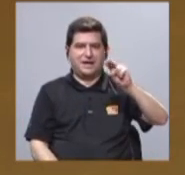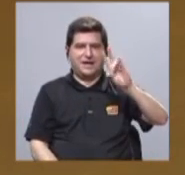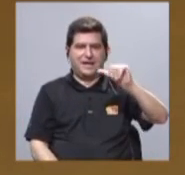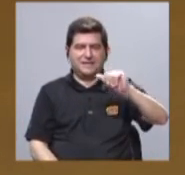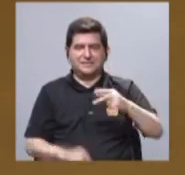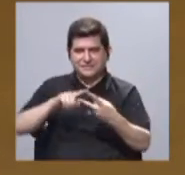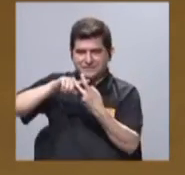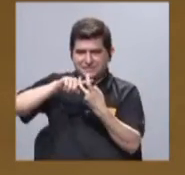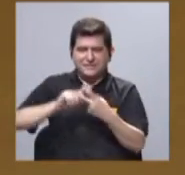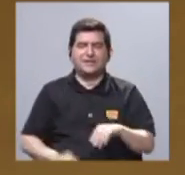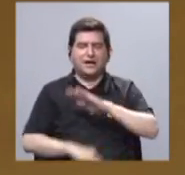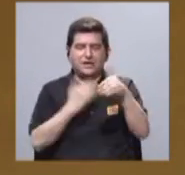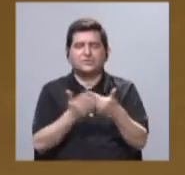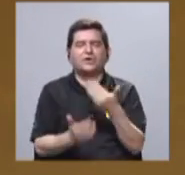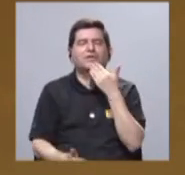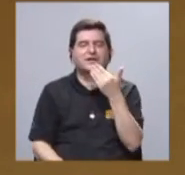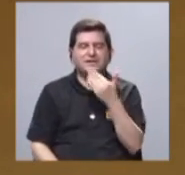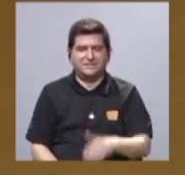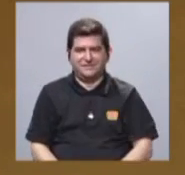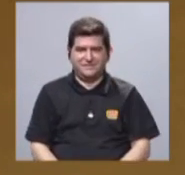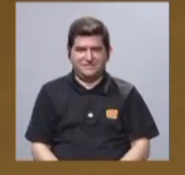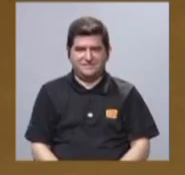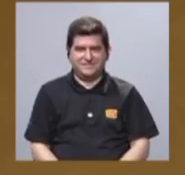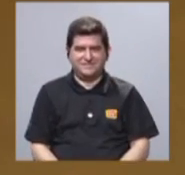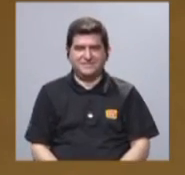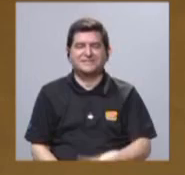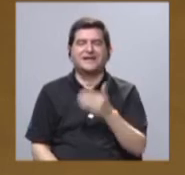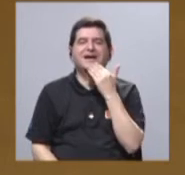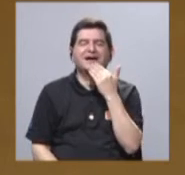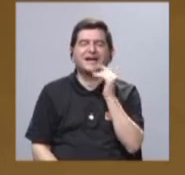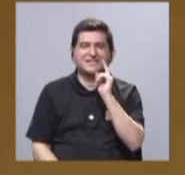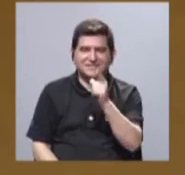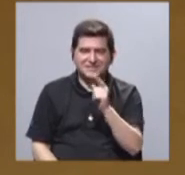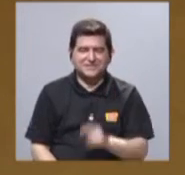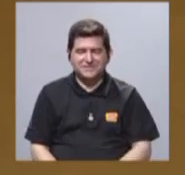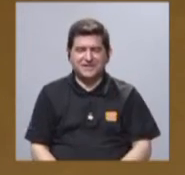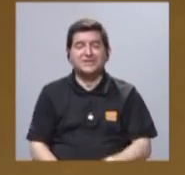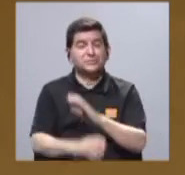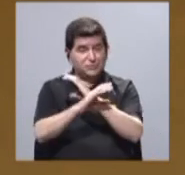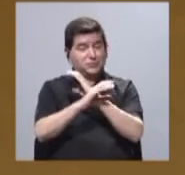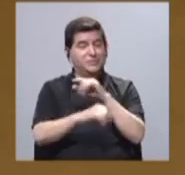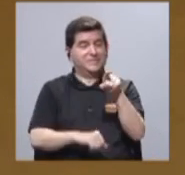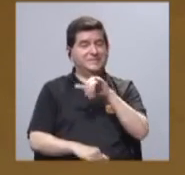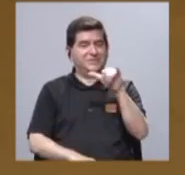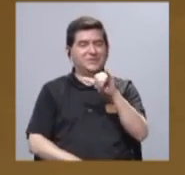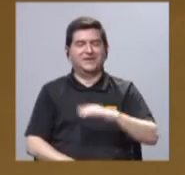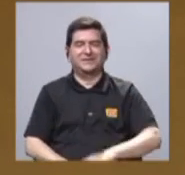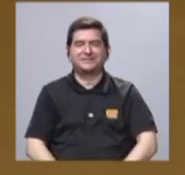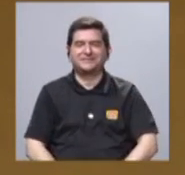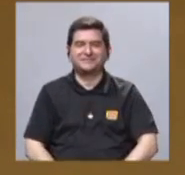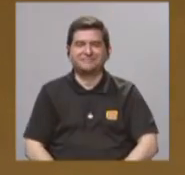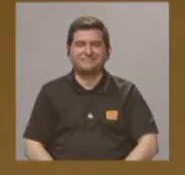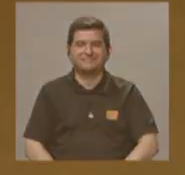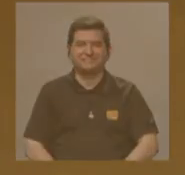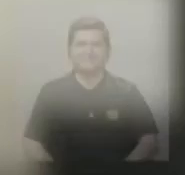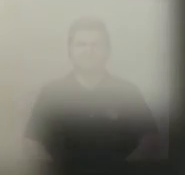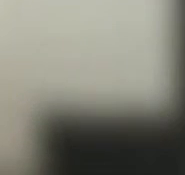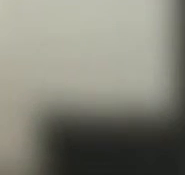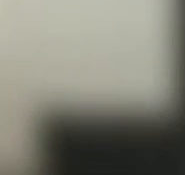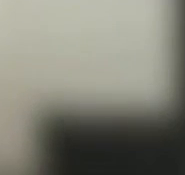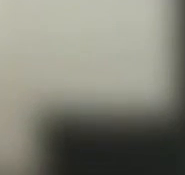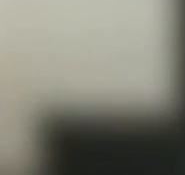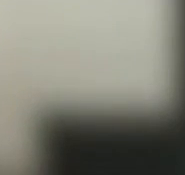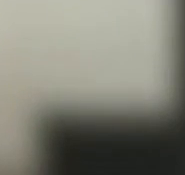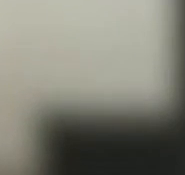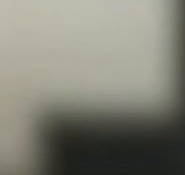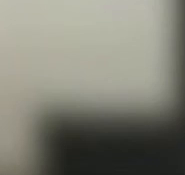15 un cr y a ti te damos todas hacemos llegar hasta valència toda nuestra gratitud cuídate